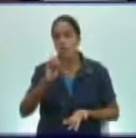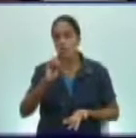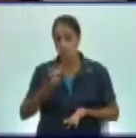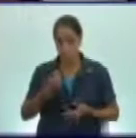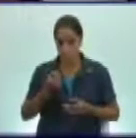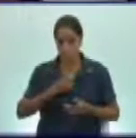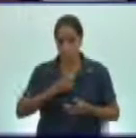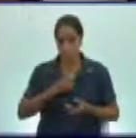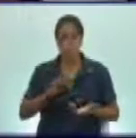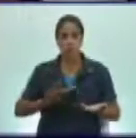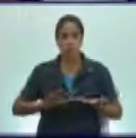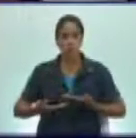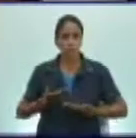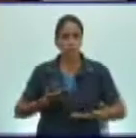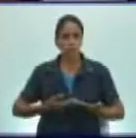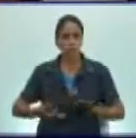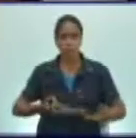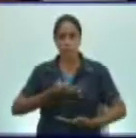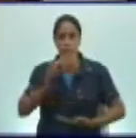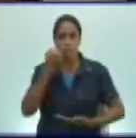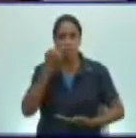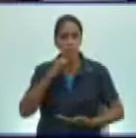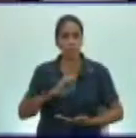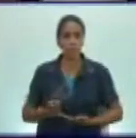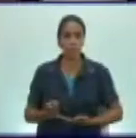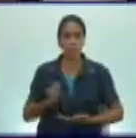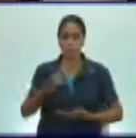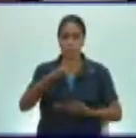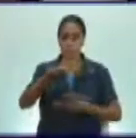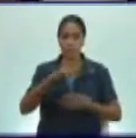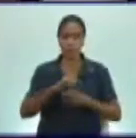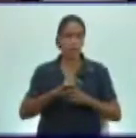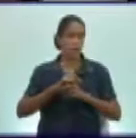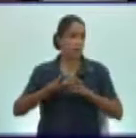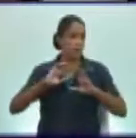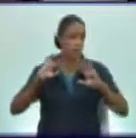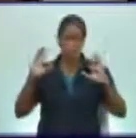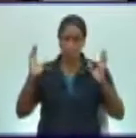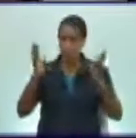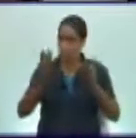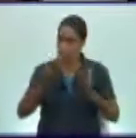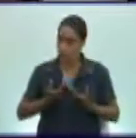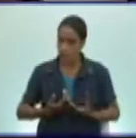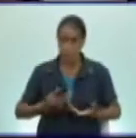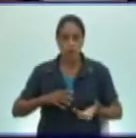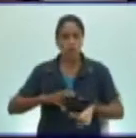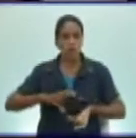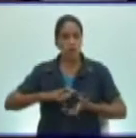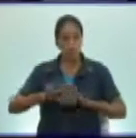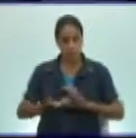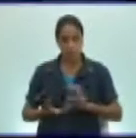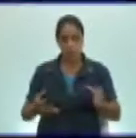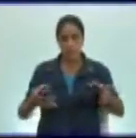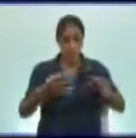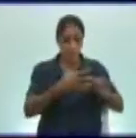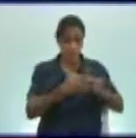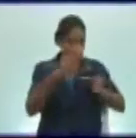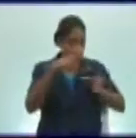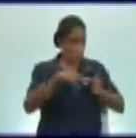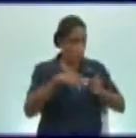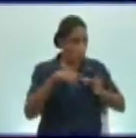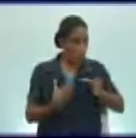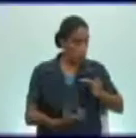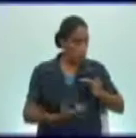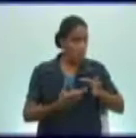ustedes otras características generales que también forman parte de este grupo. Aquí